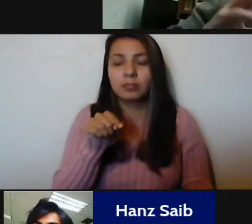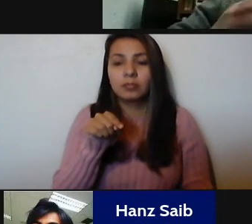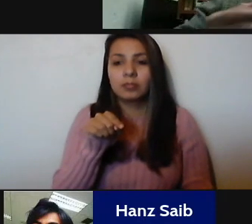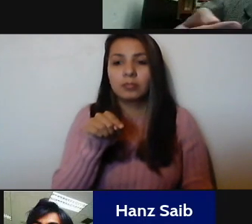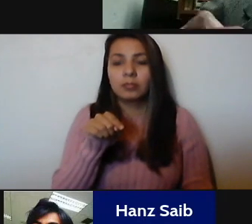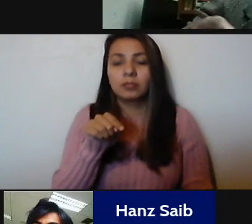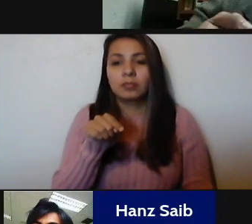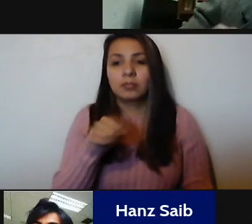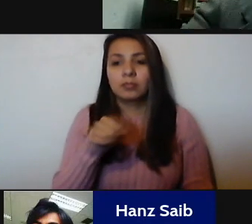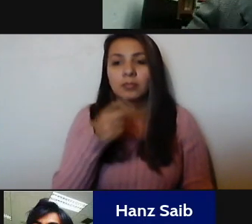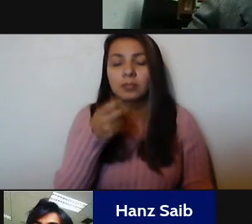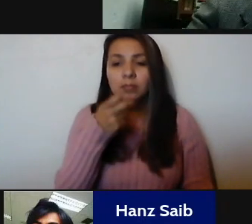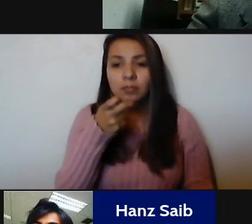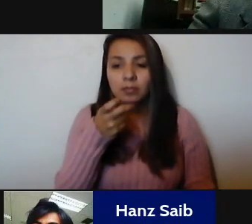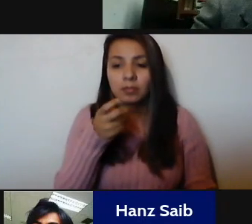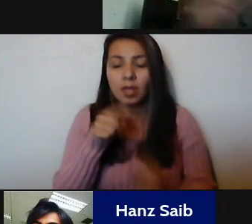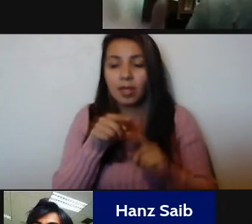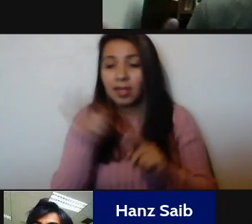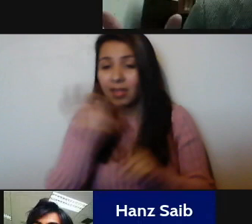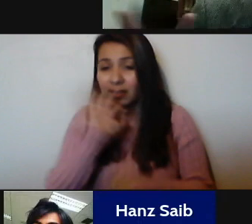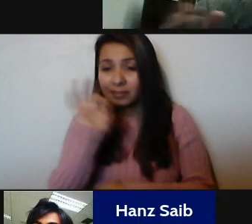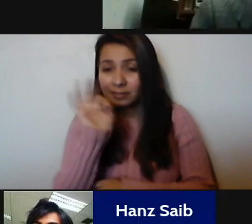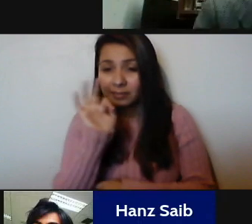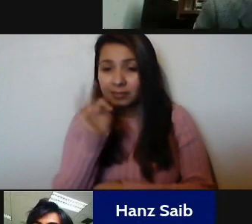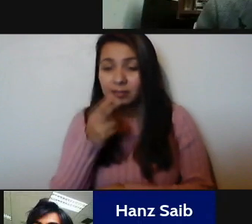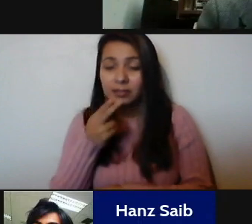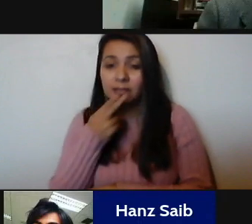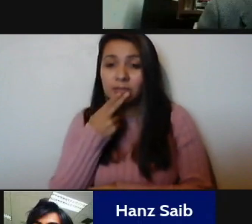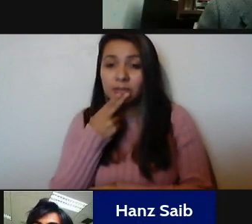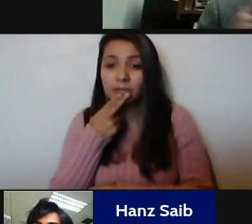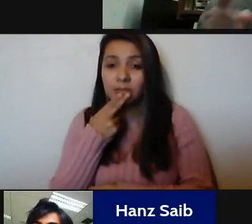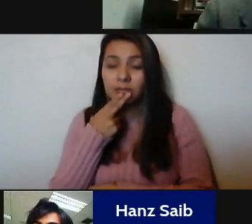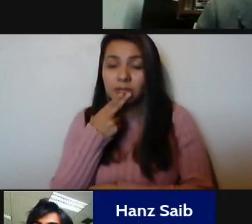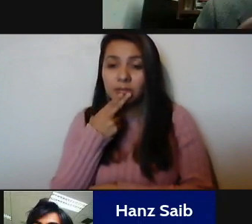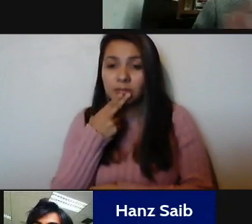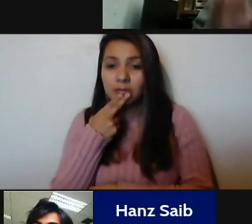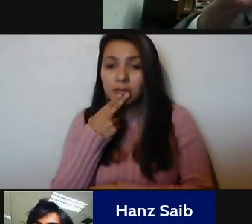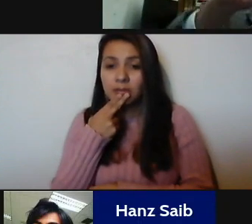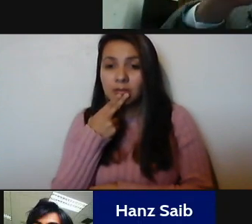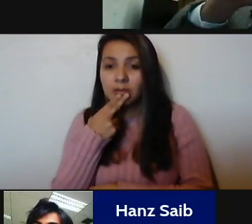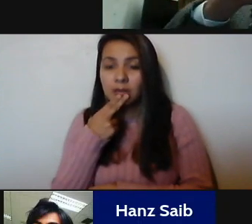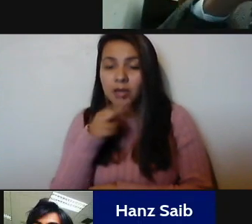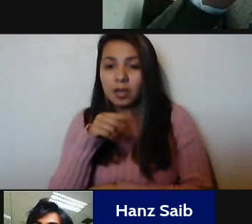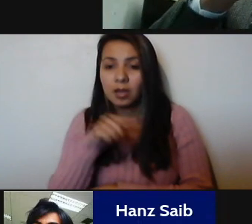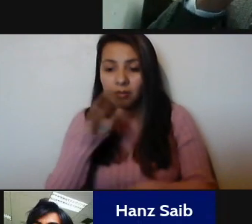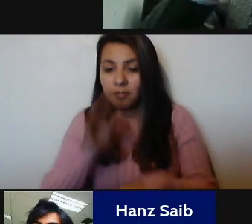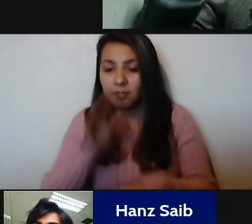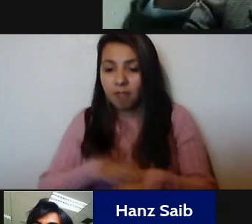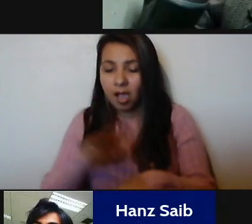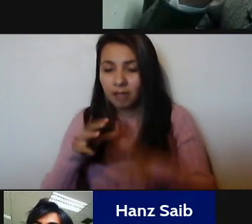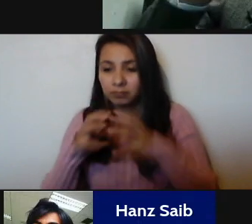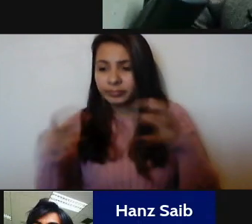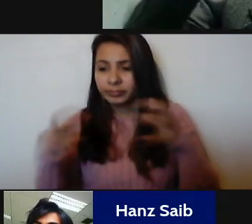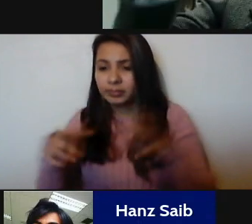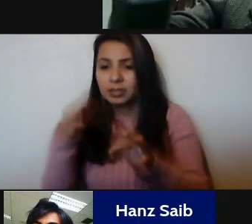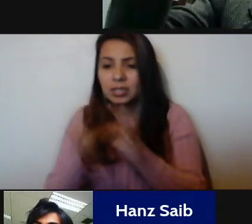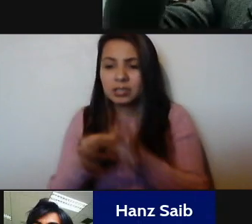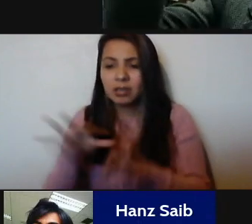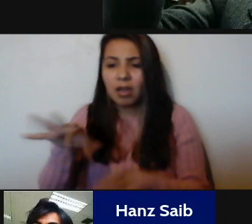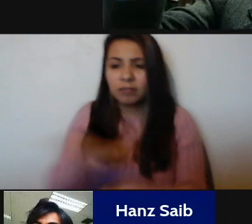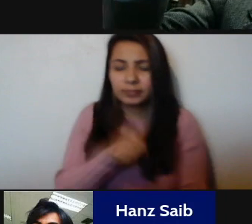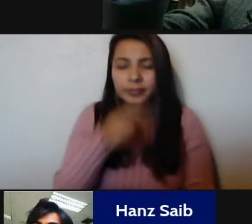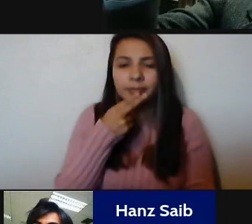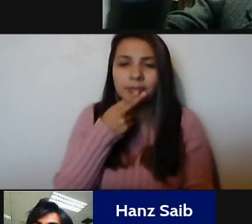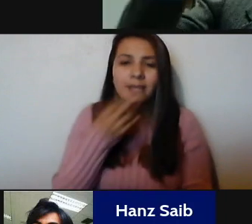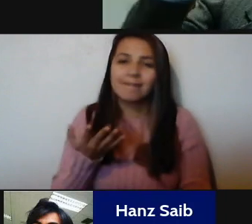sencillos. Caeríamos en una tautología, digamos de alguna forma, caeríamos en un círculo vicioso si utilizáramos los